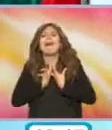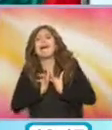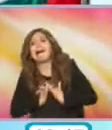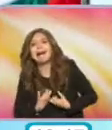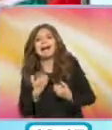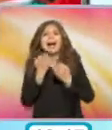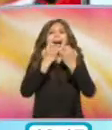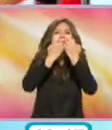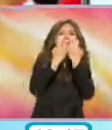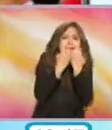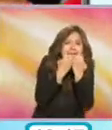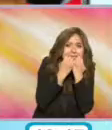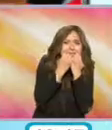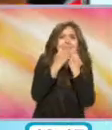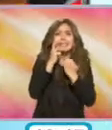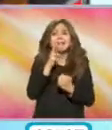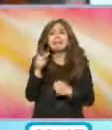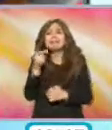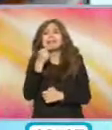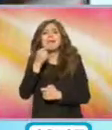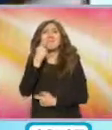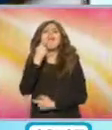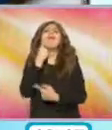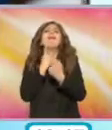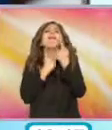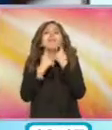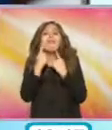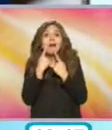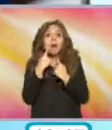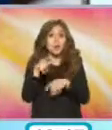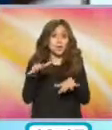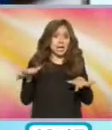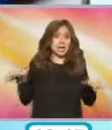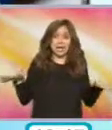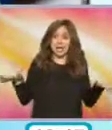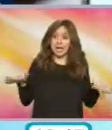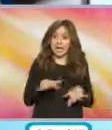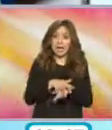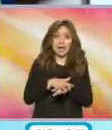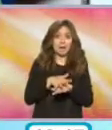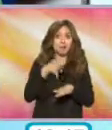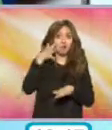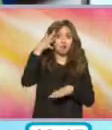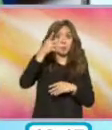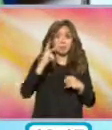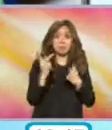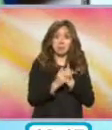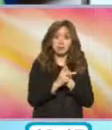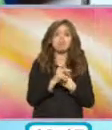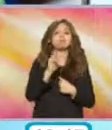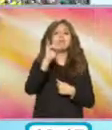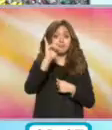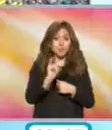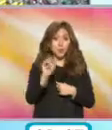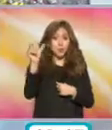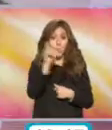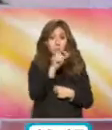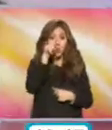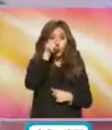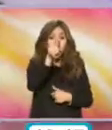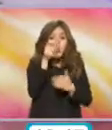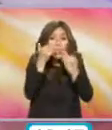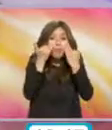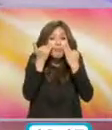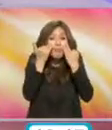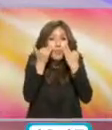pasiones. suspenso, pasiones. Niñitos llorando. Y que tal. puede cambiar el destino de verdad de una nación. Por Sí. supuesto. Y al momento que tú lo estás atestiguando,